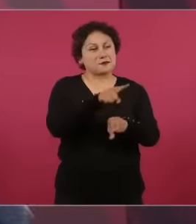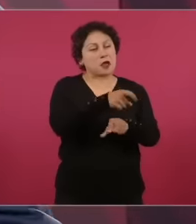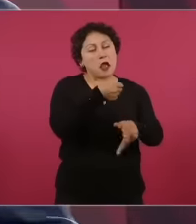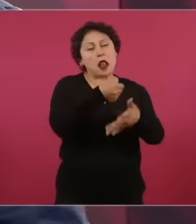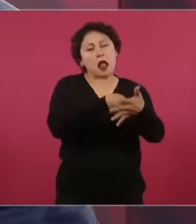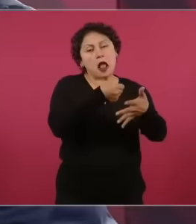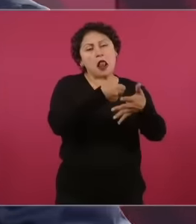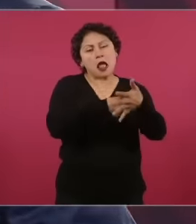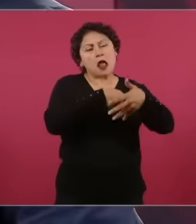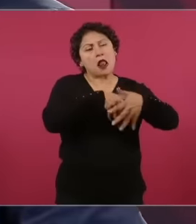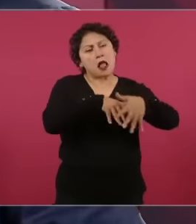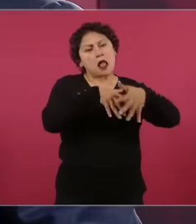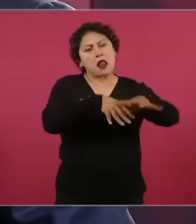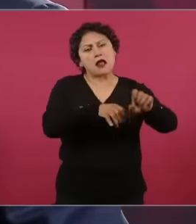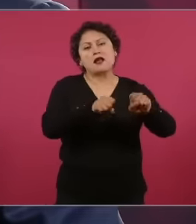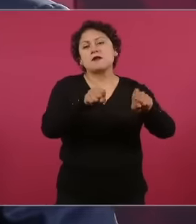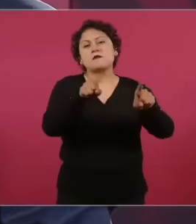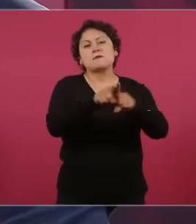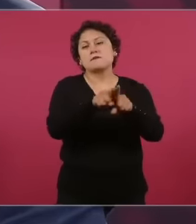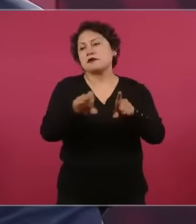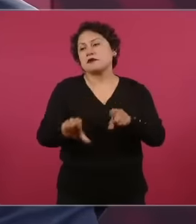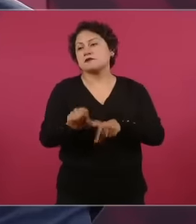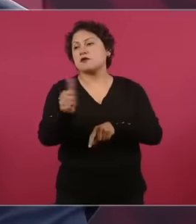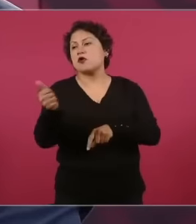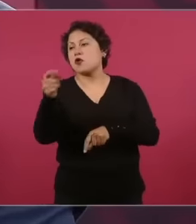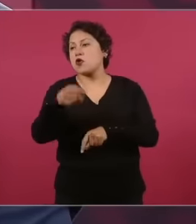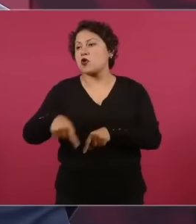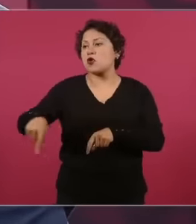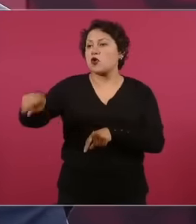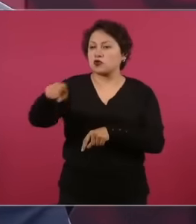Esos fueron ignorados ayer